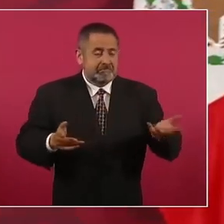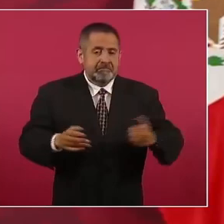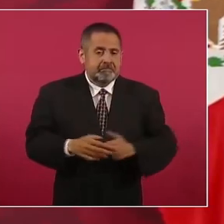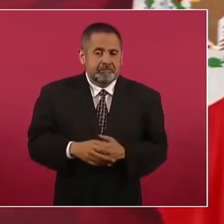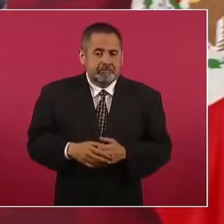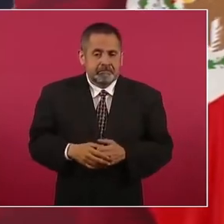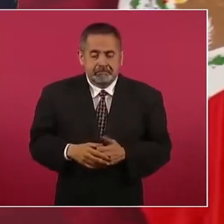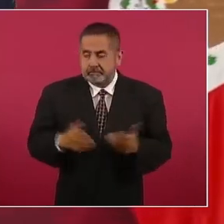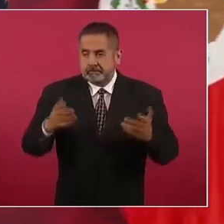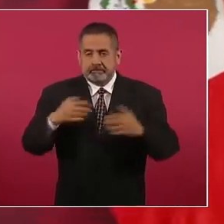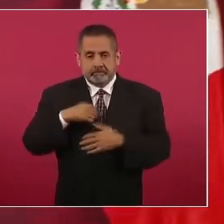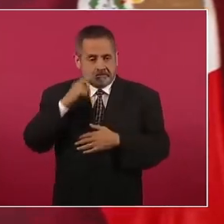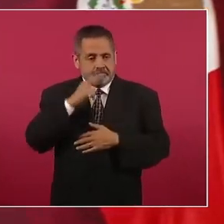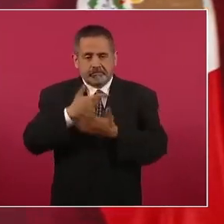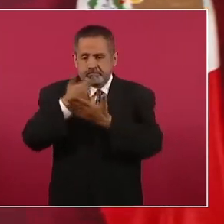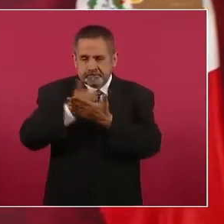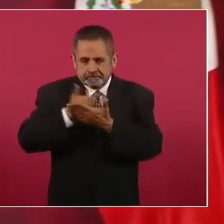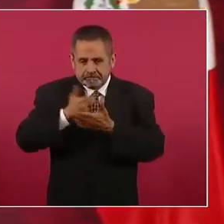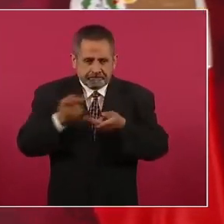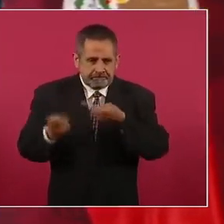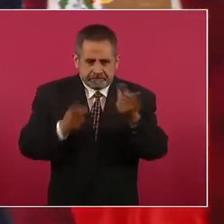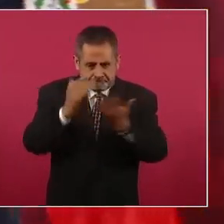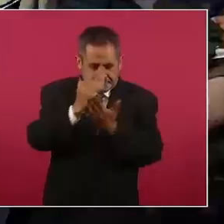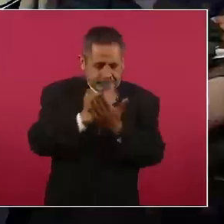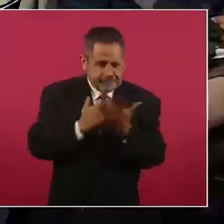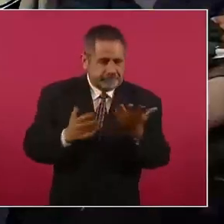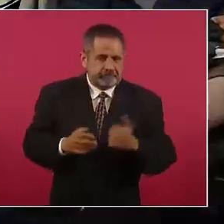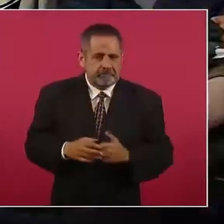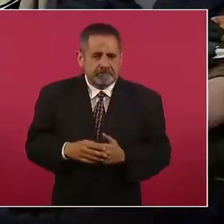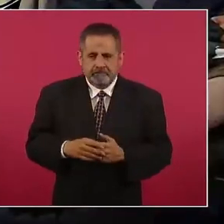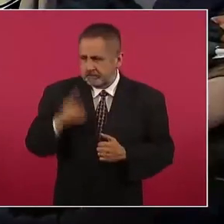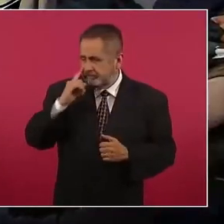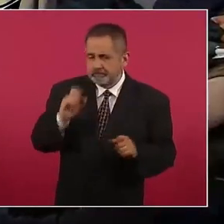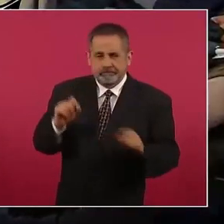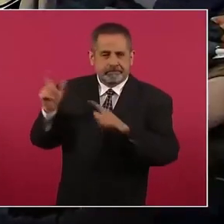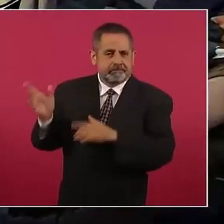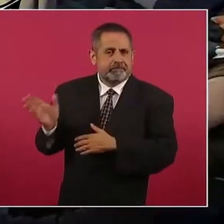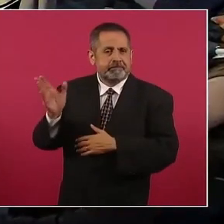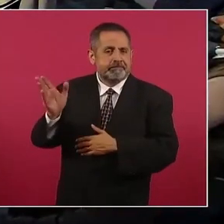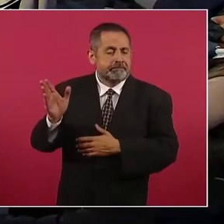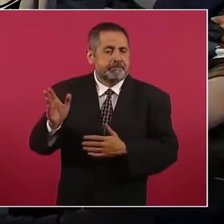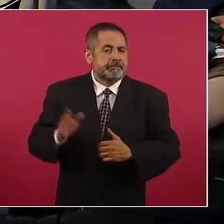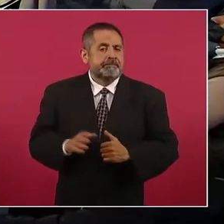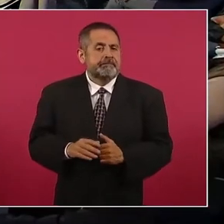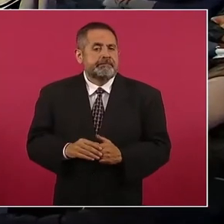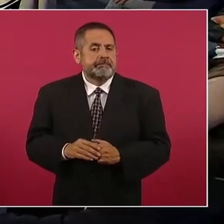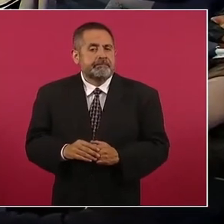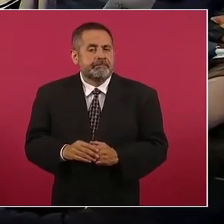Yo lo veo en las encuestas. ¿Por qué no